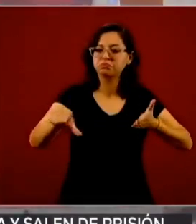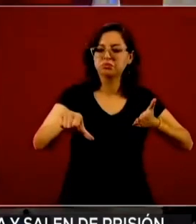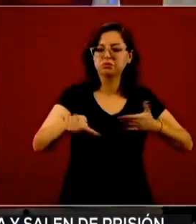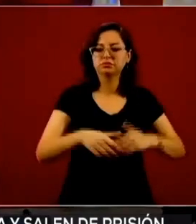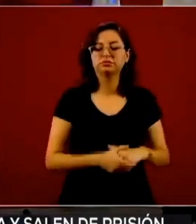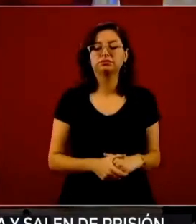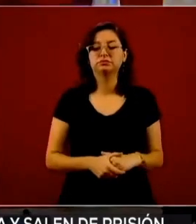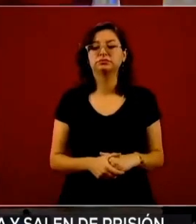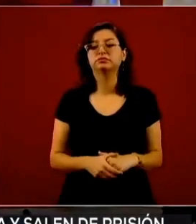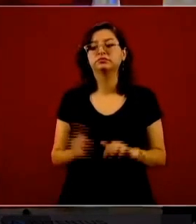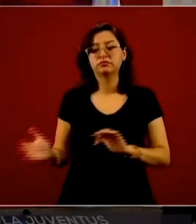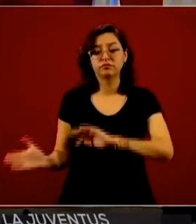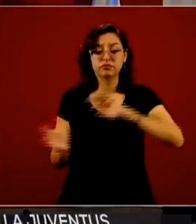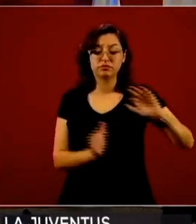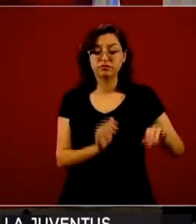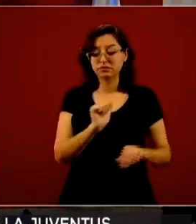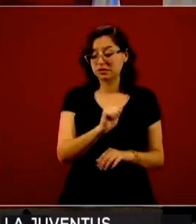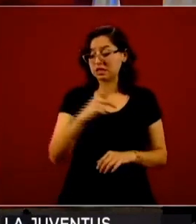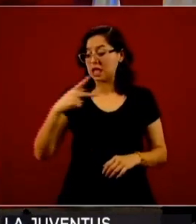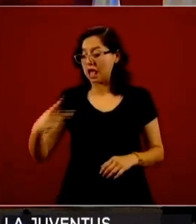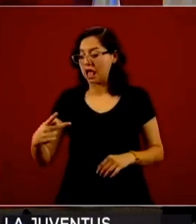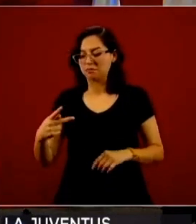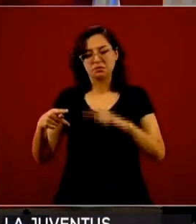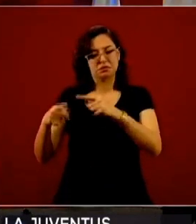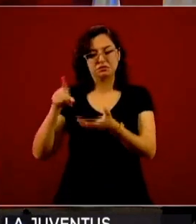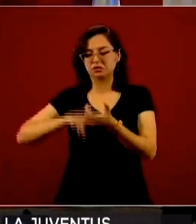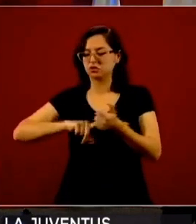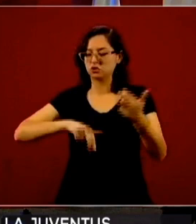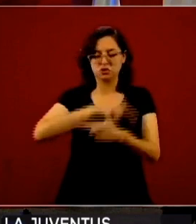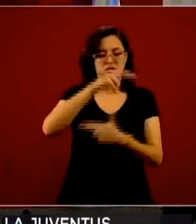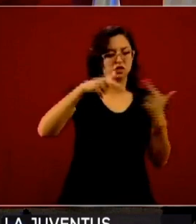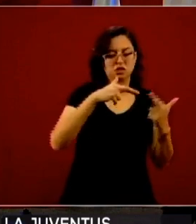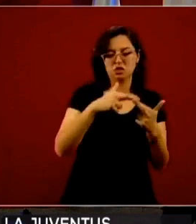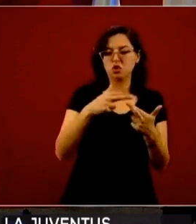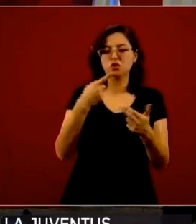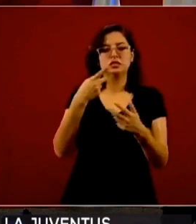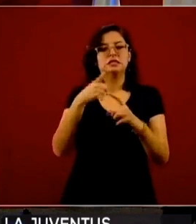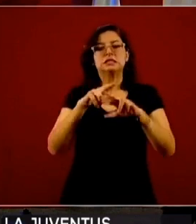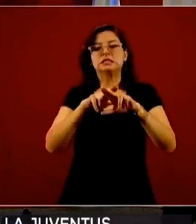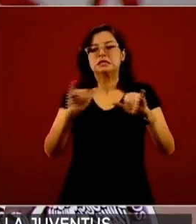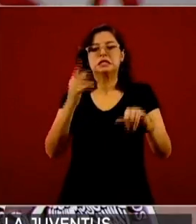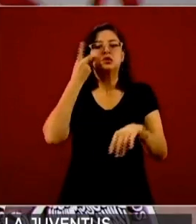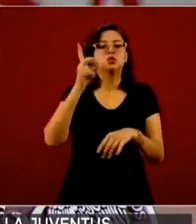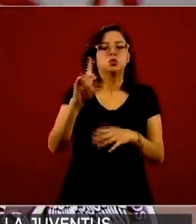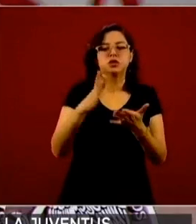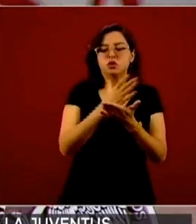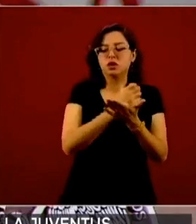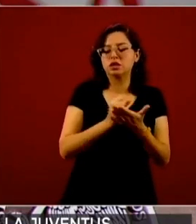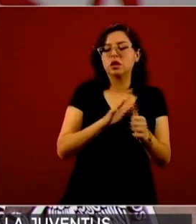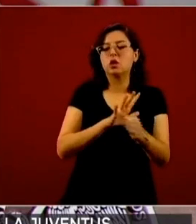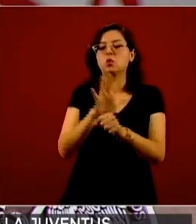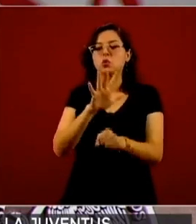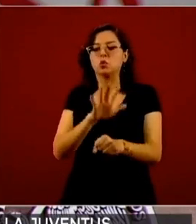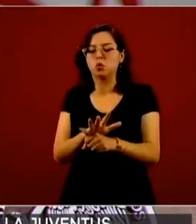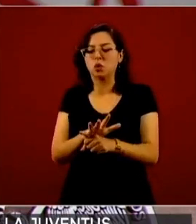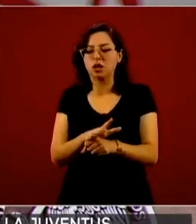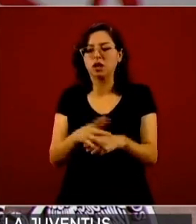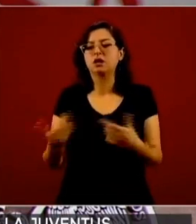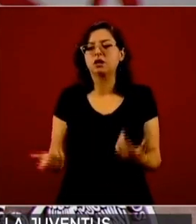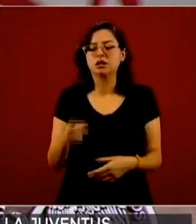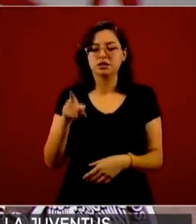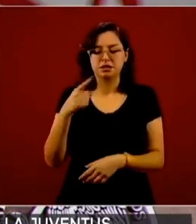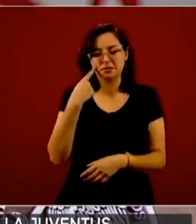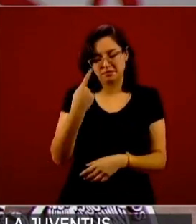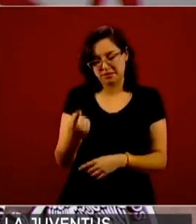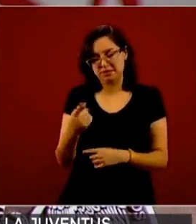cuenta regiones y que no tome en cuenta margen, la gasolina regular más barata, $13.99, franquicia Pemex en